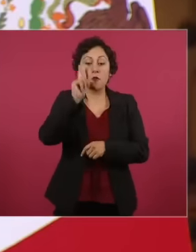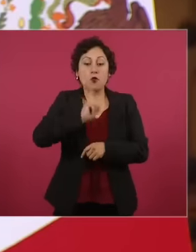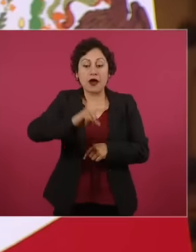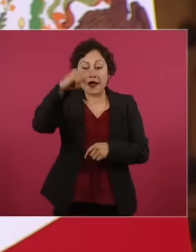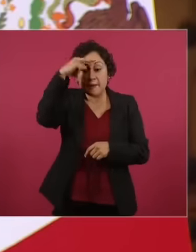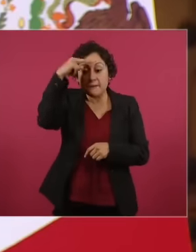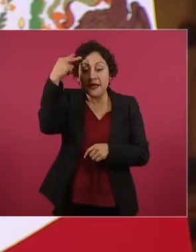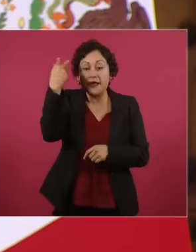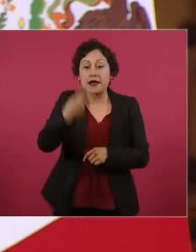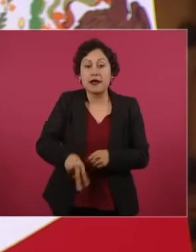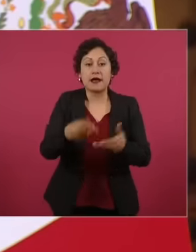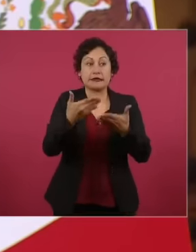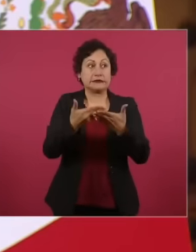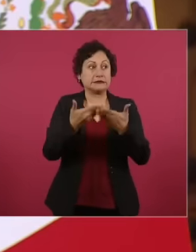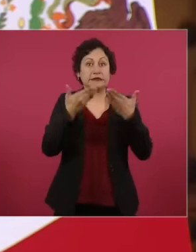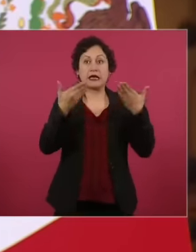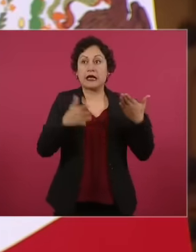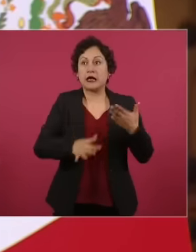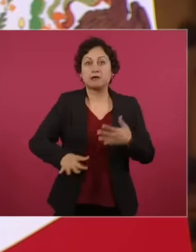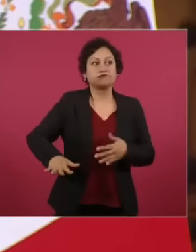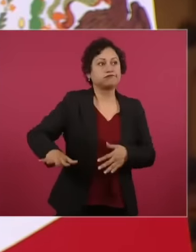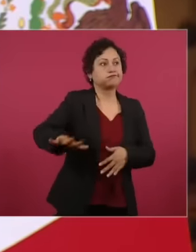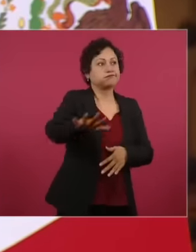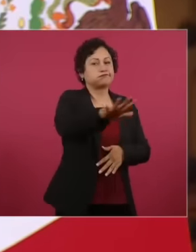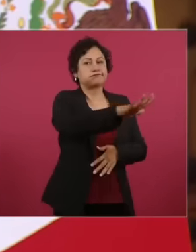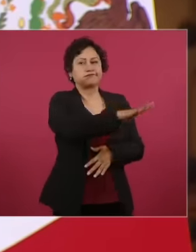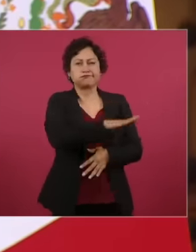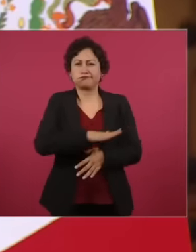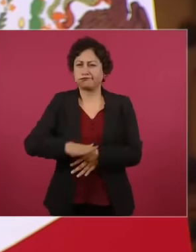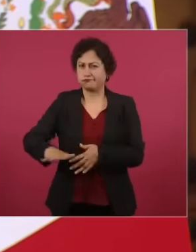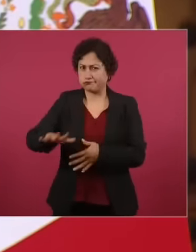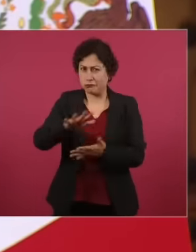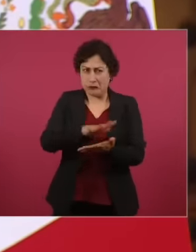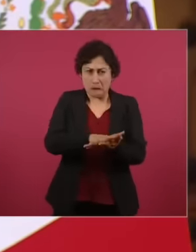son en su inmensa mayoría